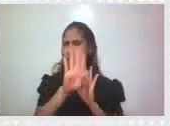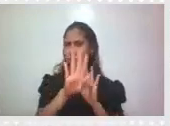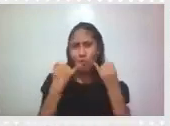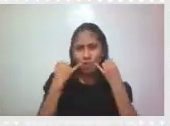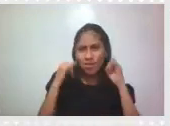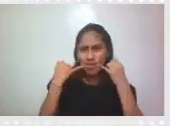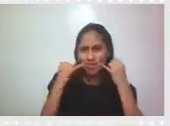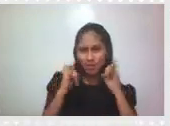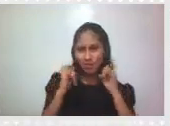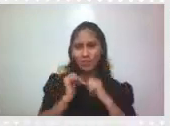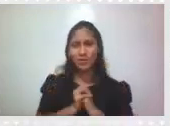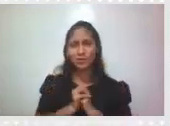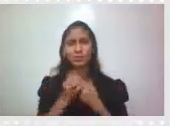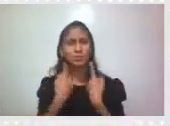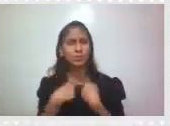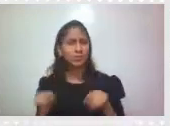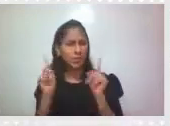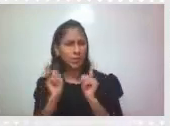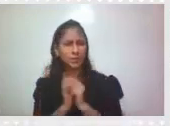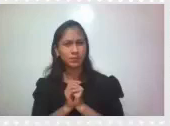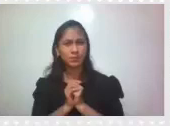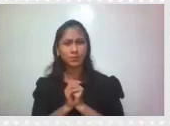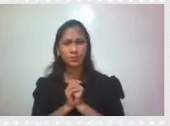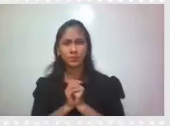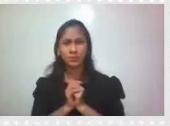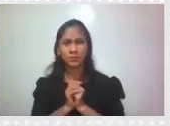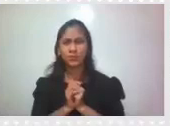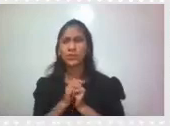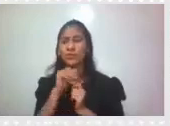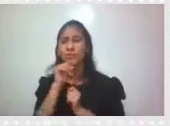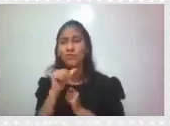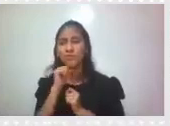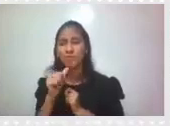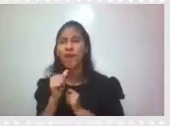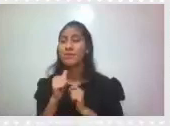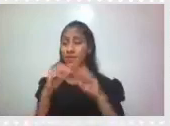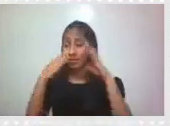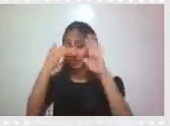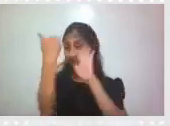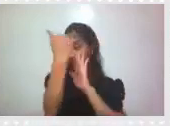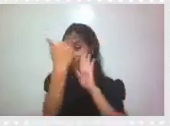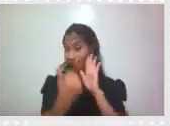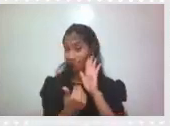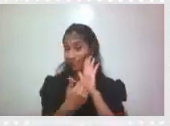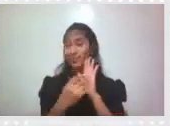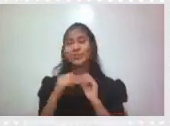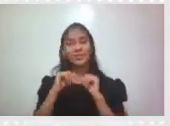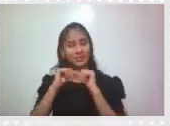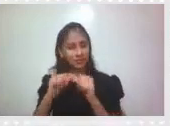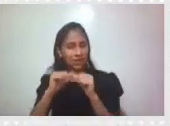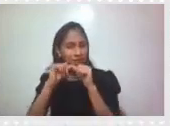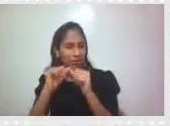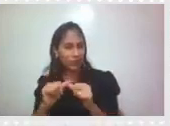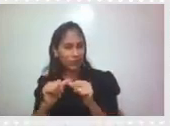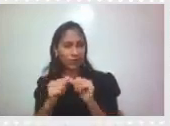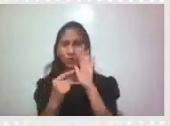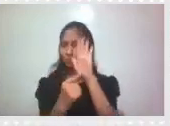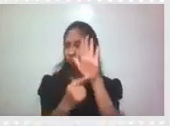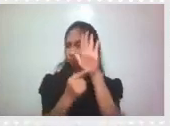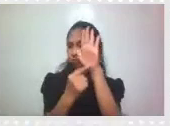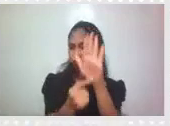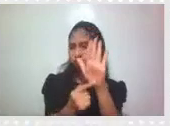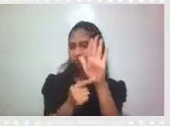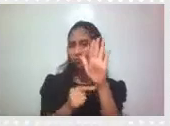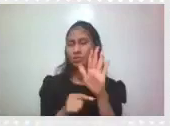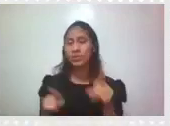lenguas nativas, pero falta material. O sea, nosotros tenemos que seguir construyendo, actualizando, mejorando